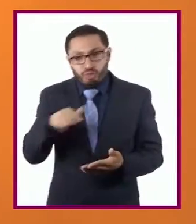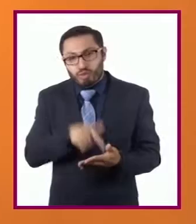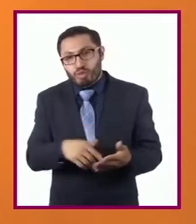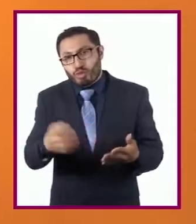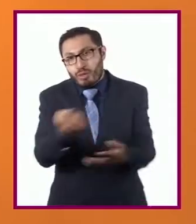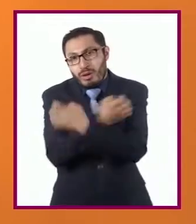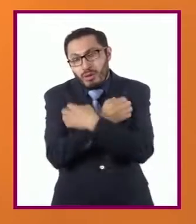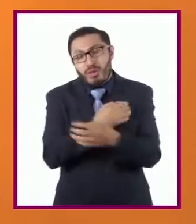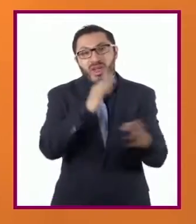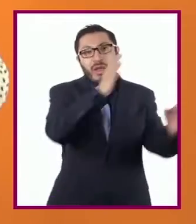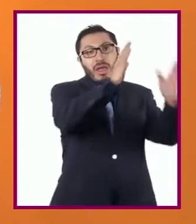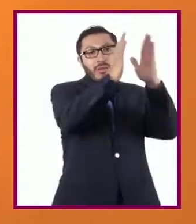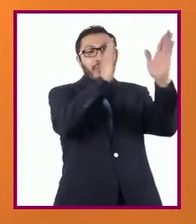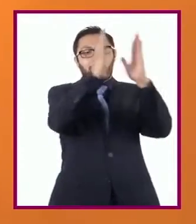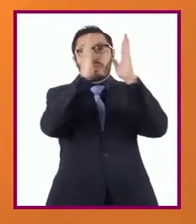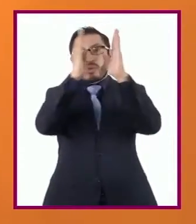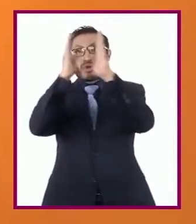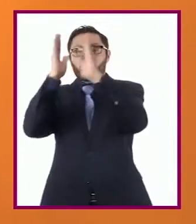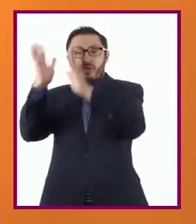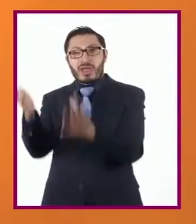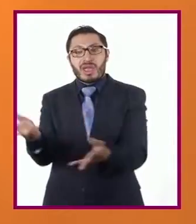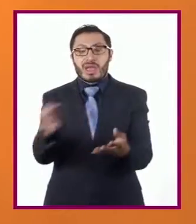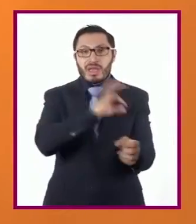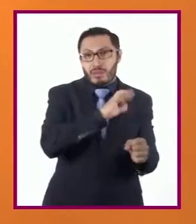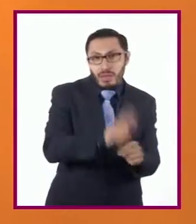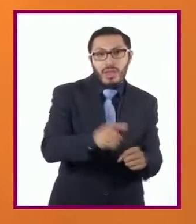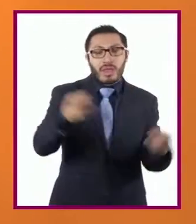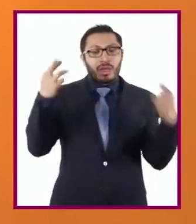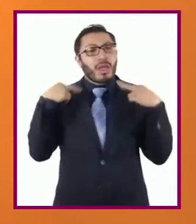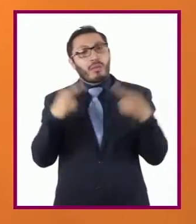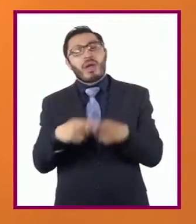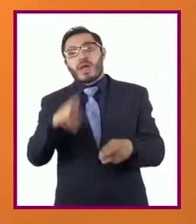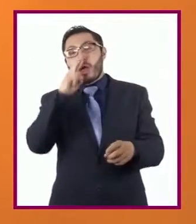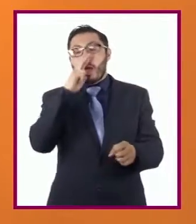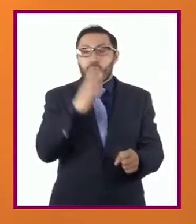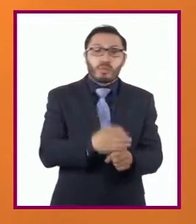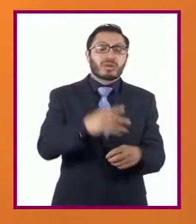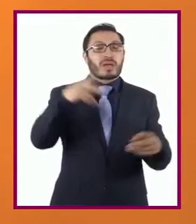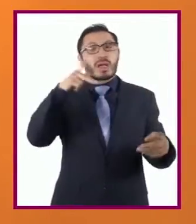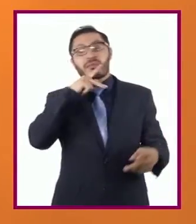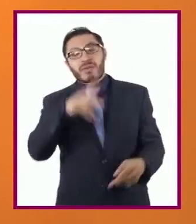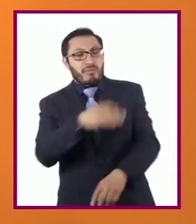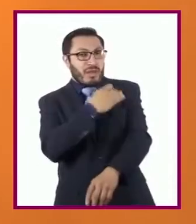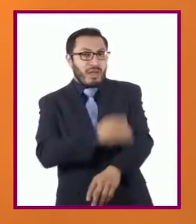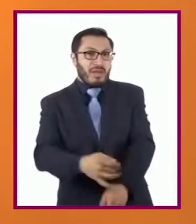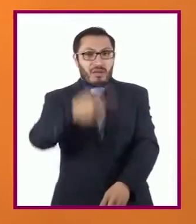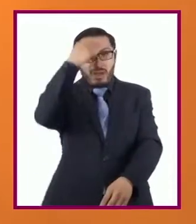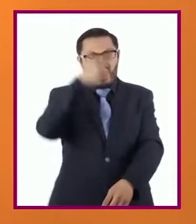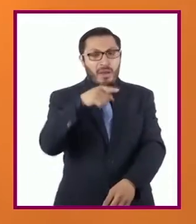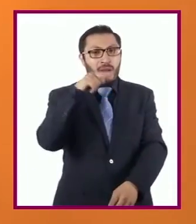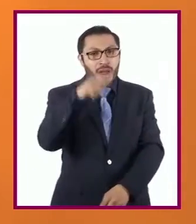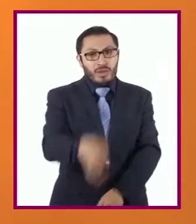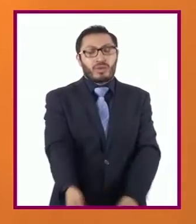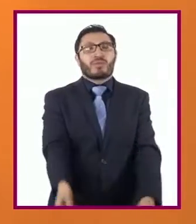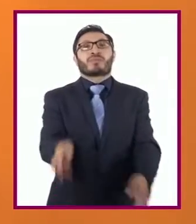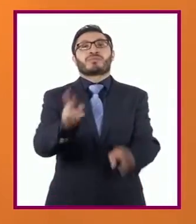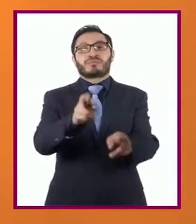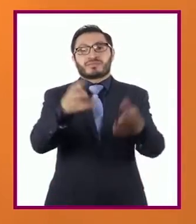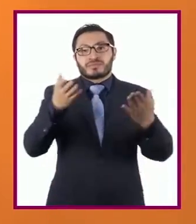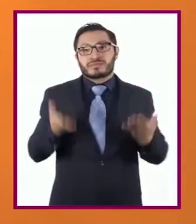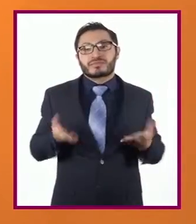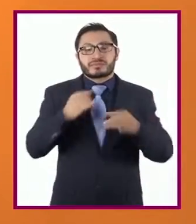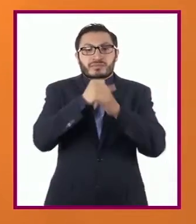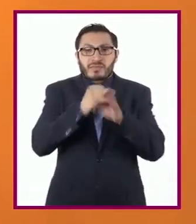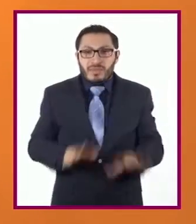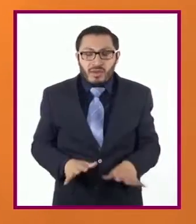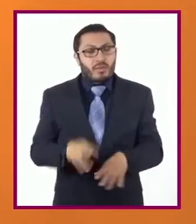bibliotecas, especialistas, maestros, tutores, padres, para que recibas de verdad la orientación necesaria que te